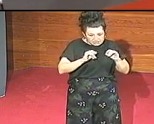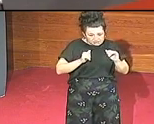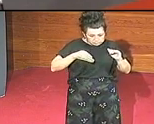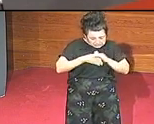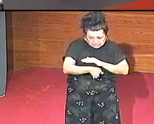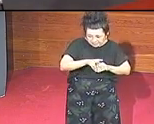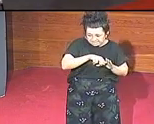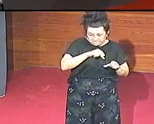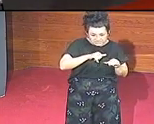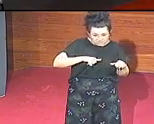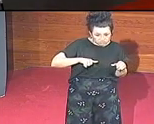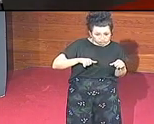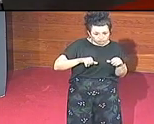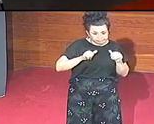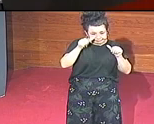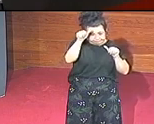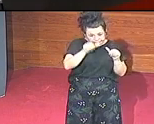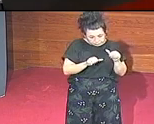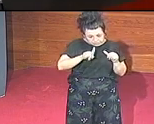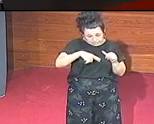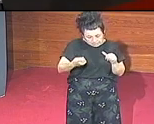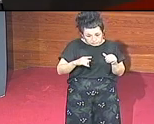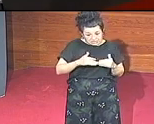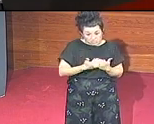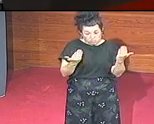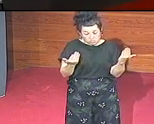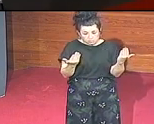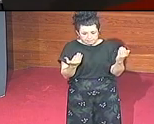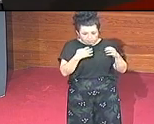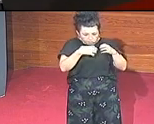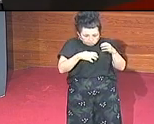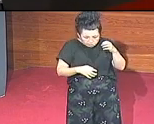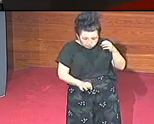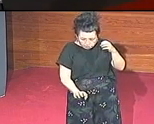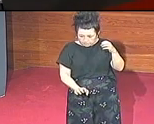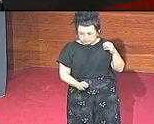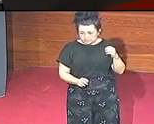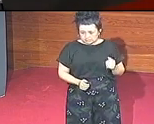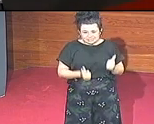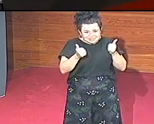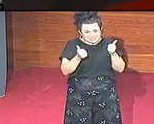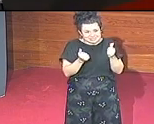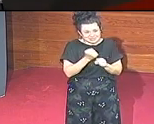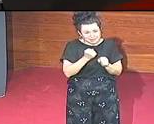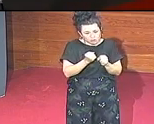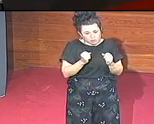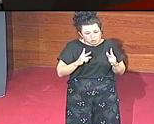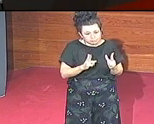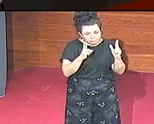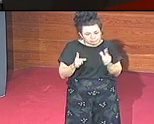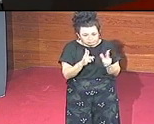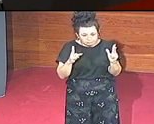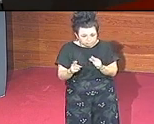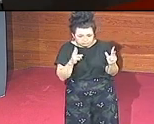todo lo que contaba en la doble página pero despiezado al final lo que es un trabajo más secuencial vas haciendo todo pero por partes